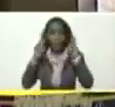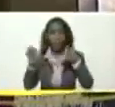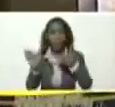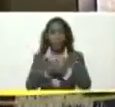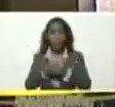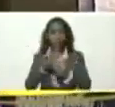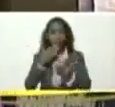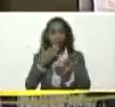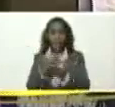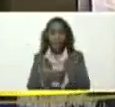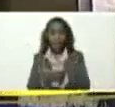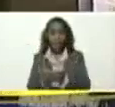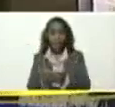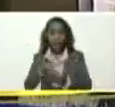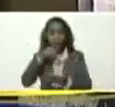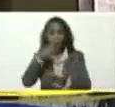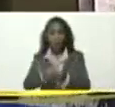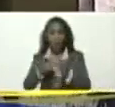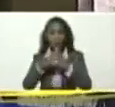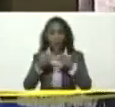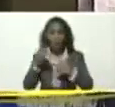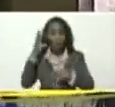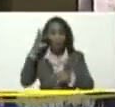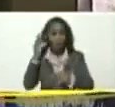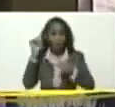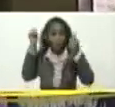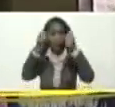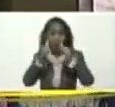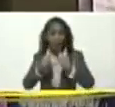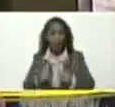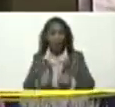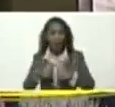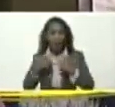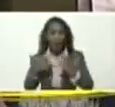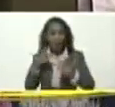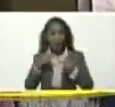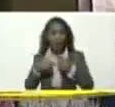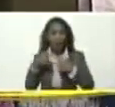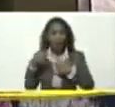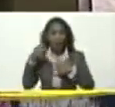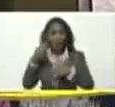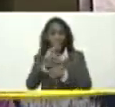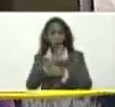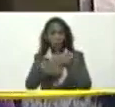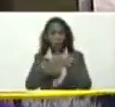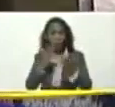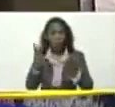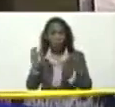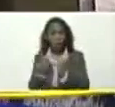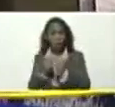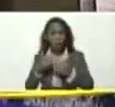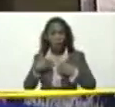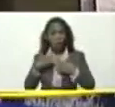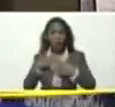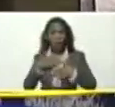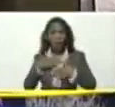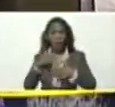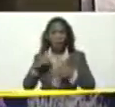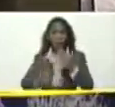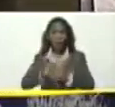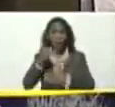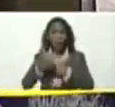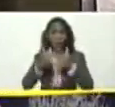las gracias en nombre de todas las mujeres artesanas, que las 20 artesanas que colaboran conmigo y que a través de este